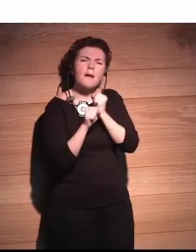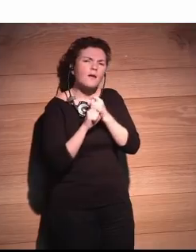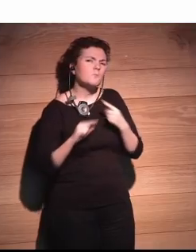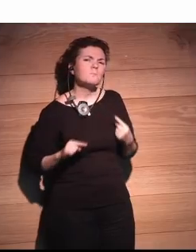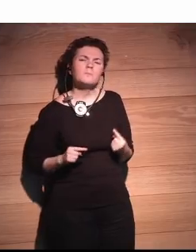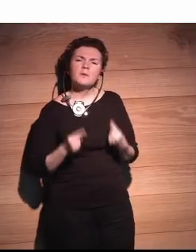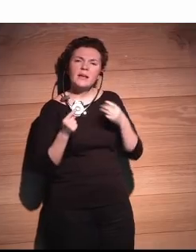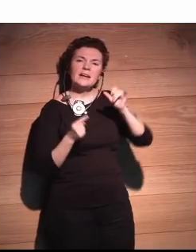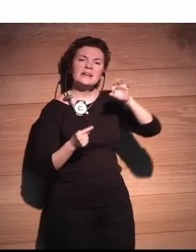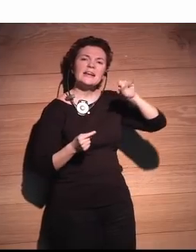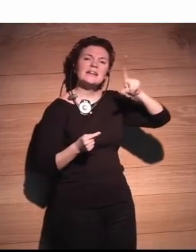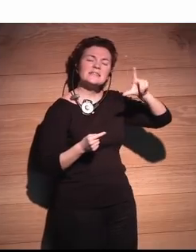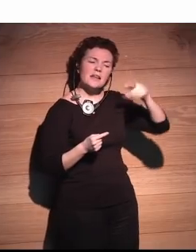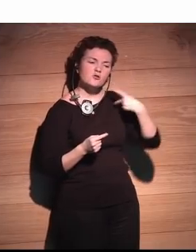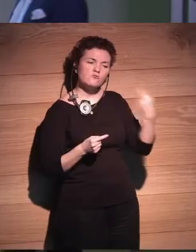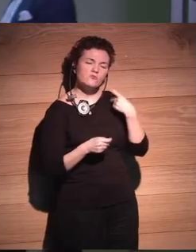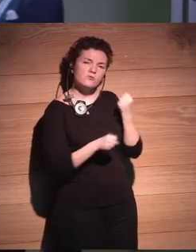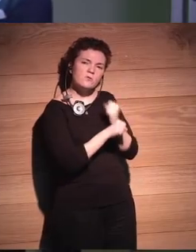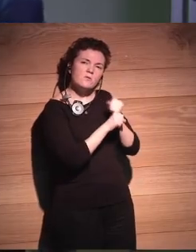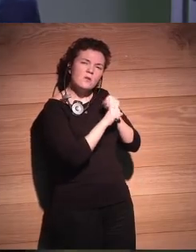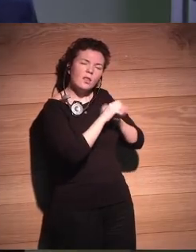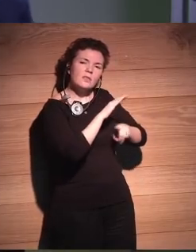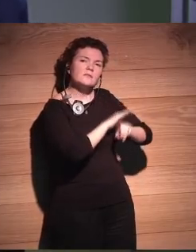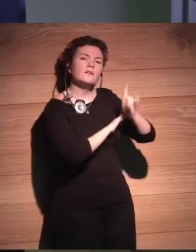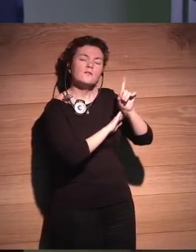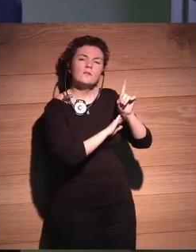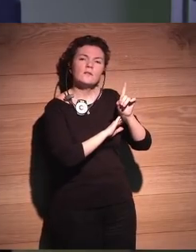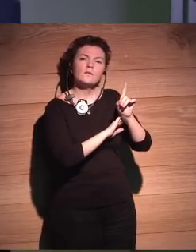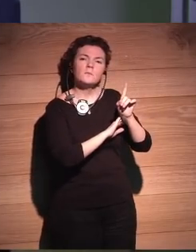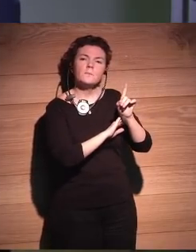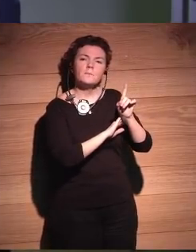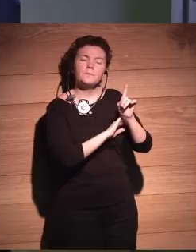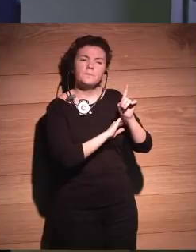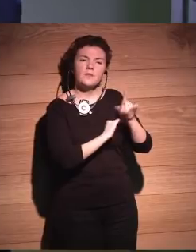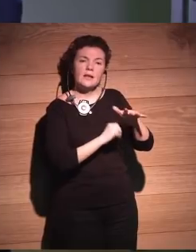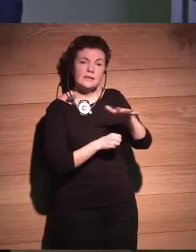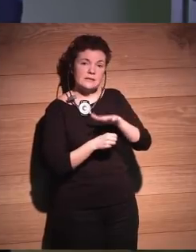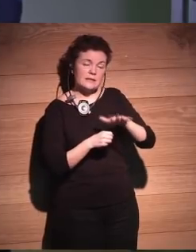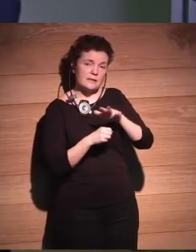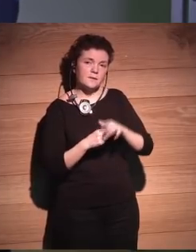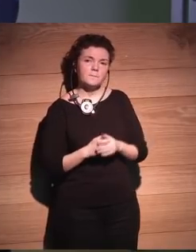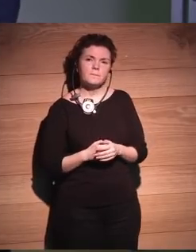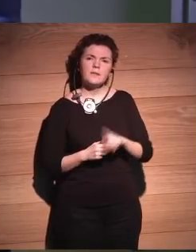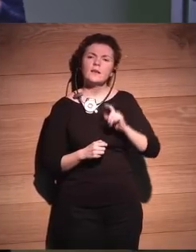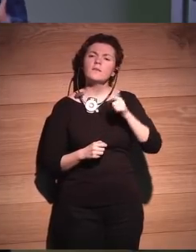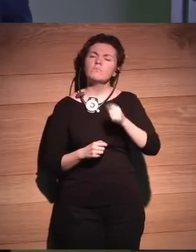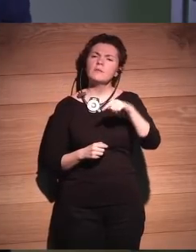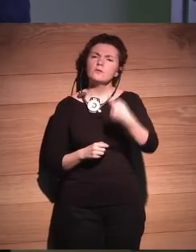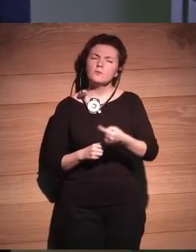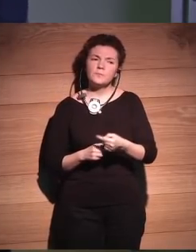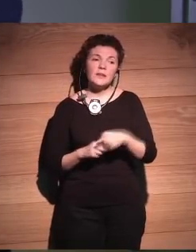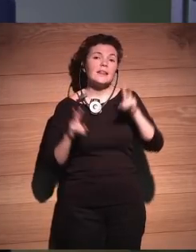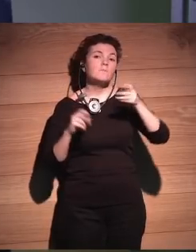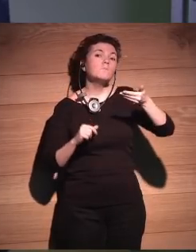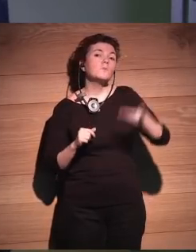pionero que Russell y yo hemos estado desarrollando en esta materia. Siguiente diapositiva. Entonces, el